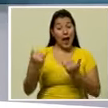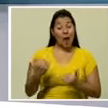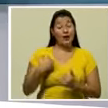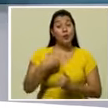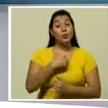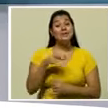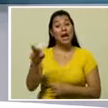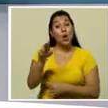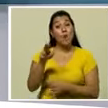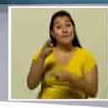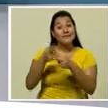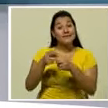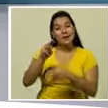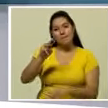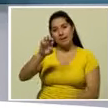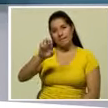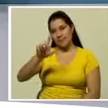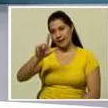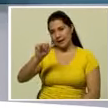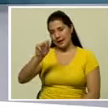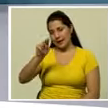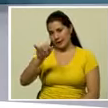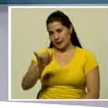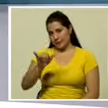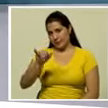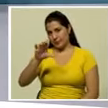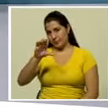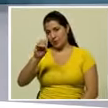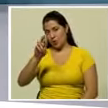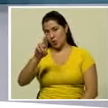Melanie Corrales nos informa. Adelante, Melanie.